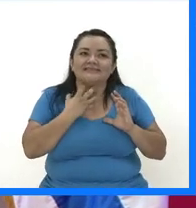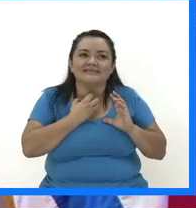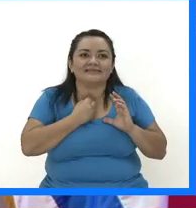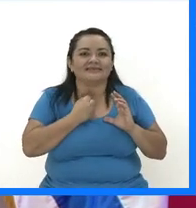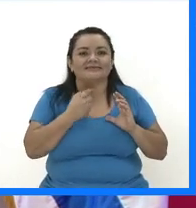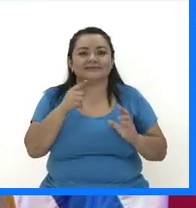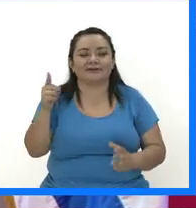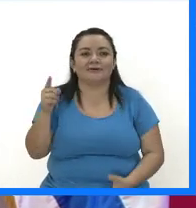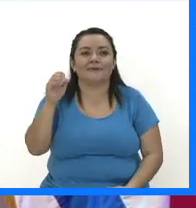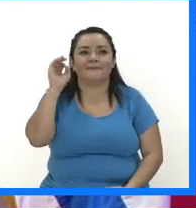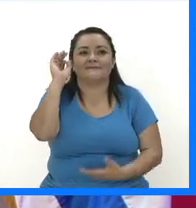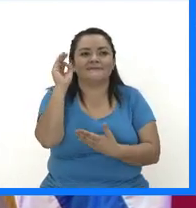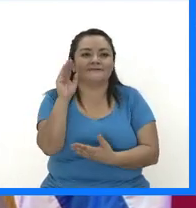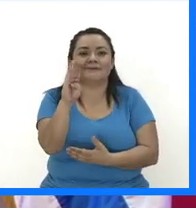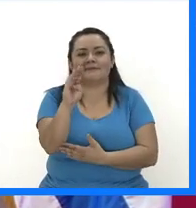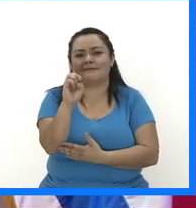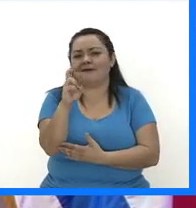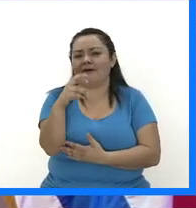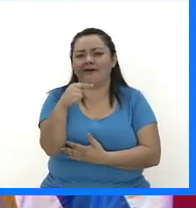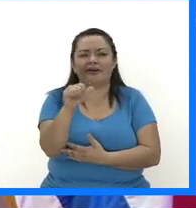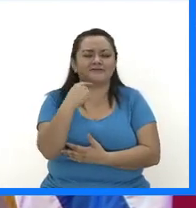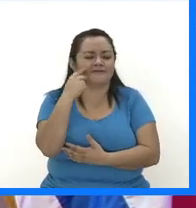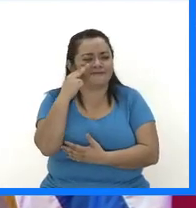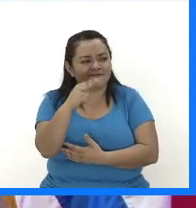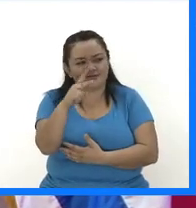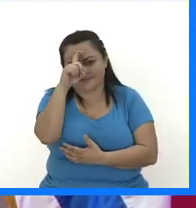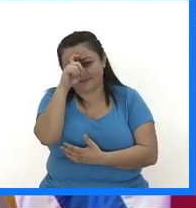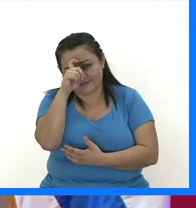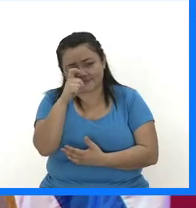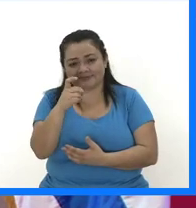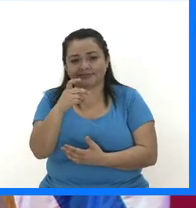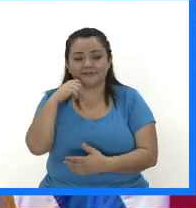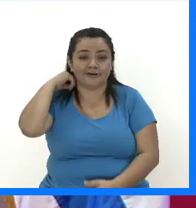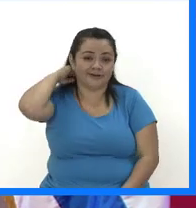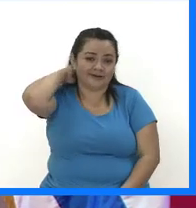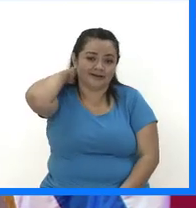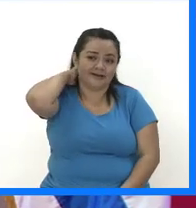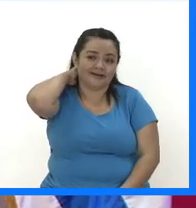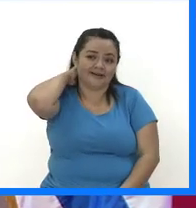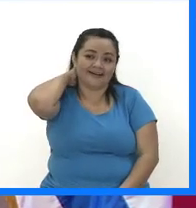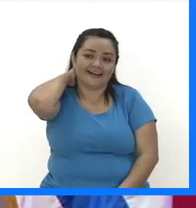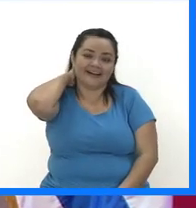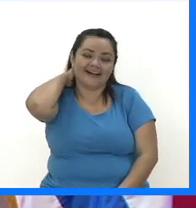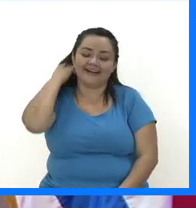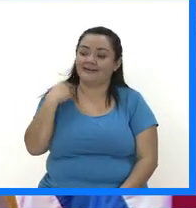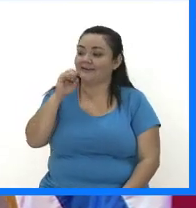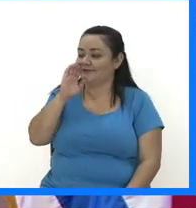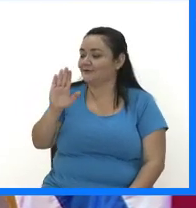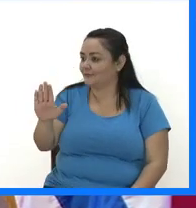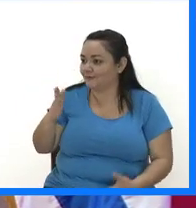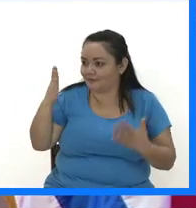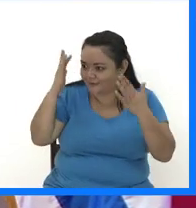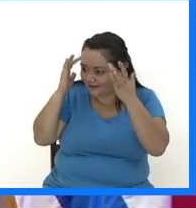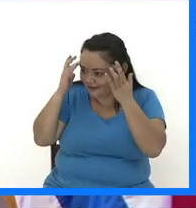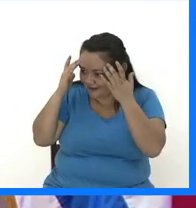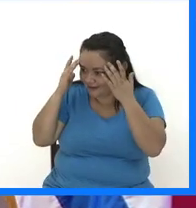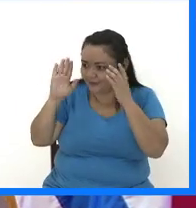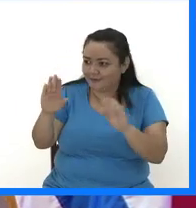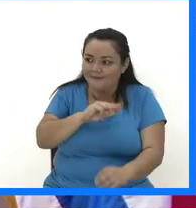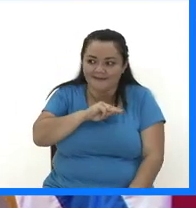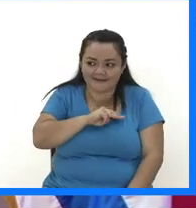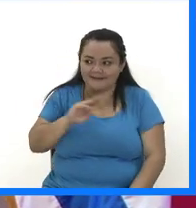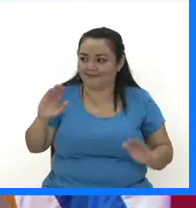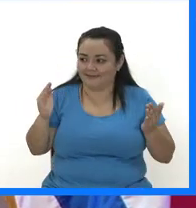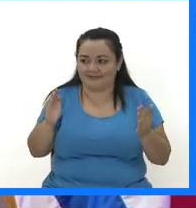allá tuvo el pastor borja me dice yo lo veo como trabaje yo y andar mira yo digo no no no te preocupes tú ministerio no va a ser